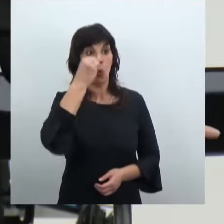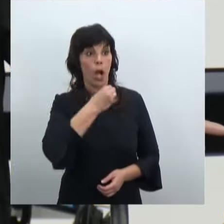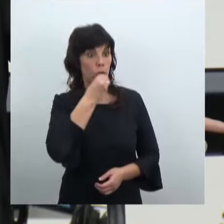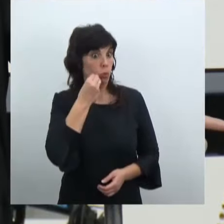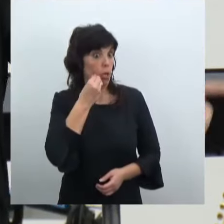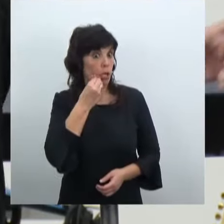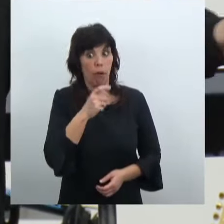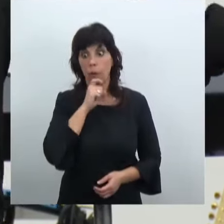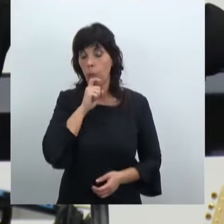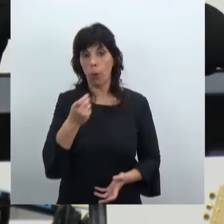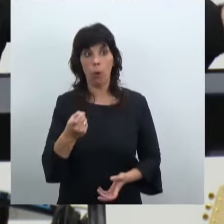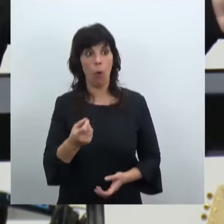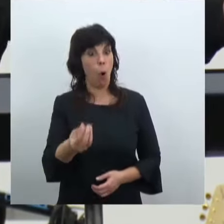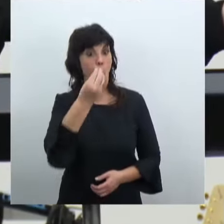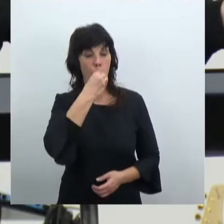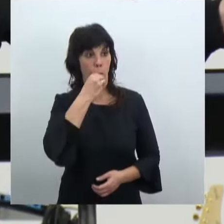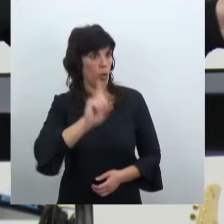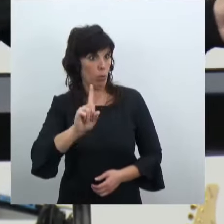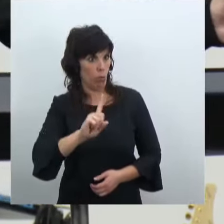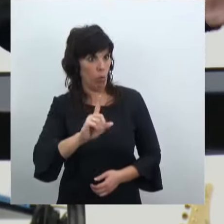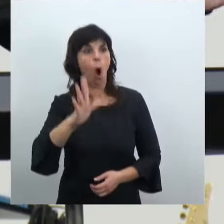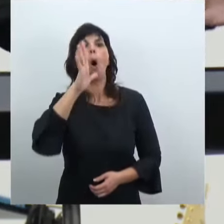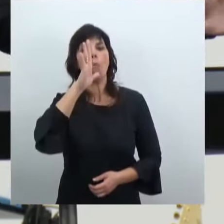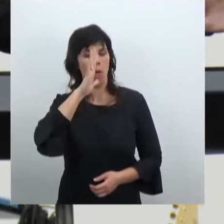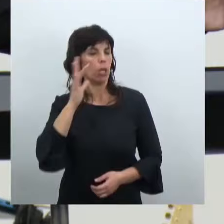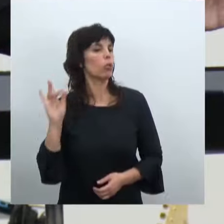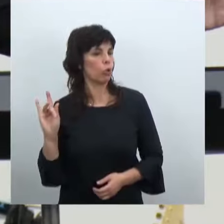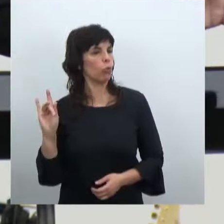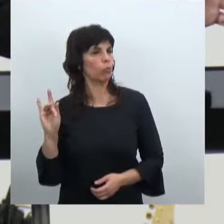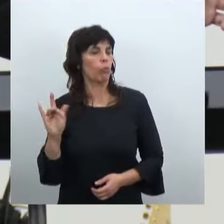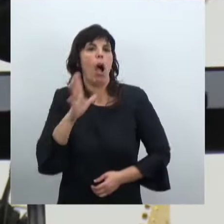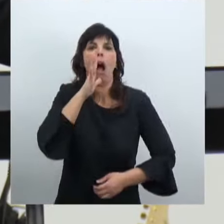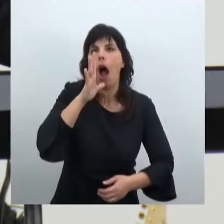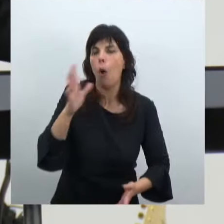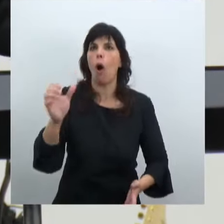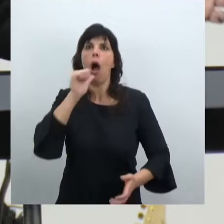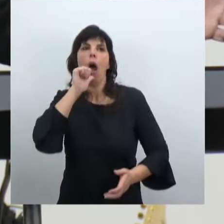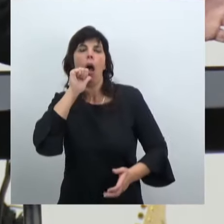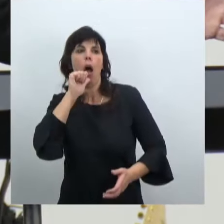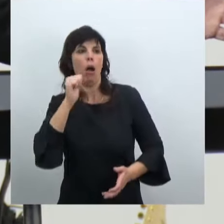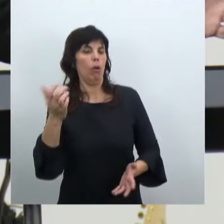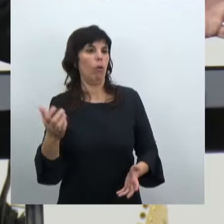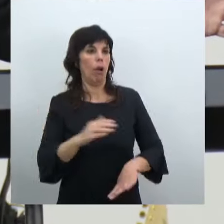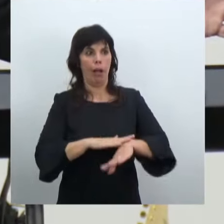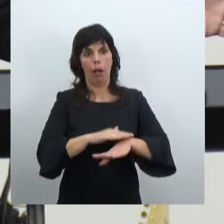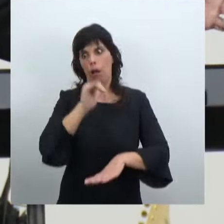come, sí se bebe líquido, agua, no alcohol, agua.